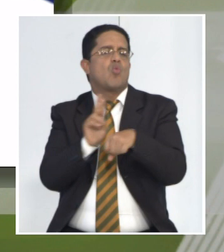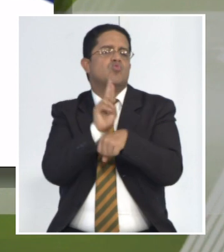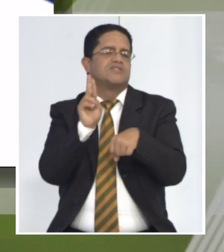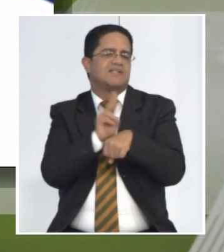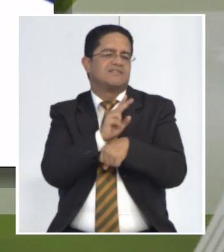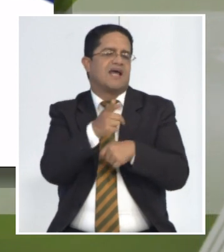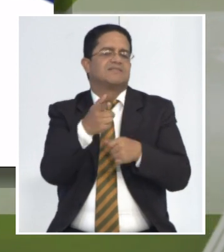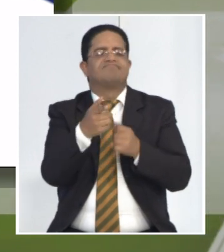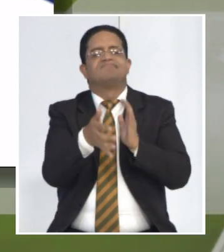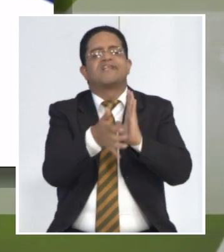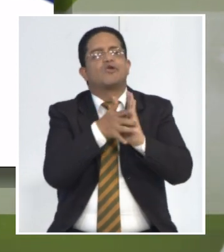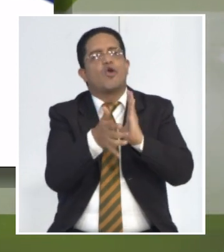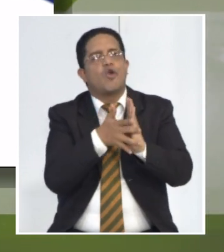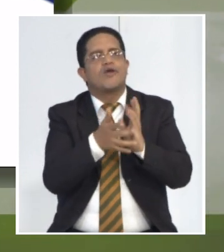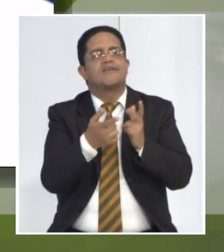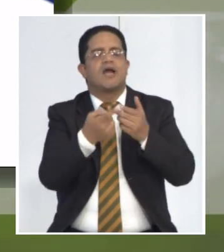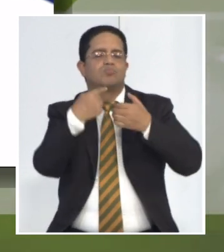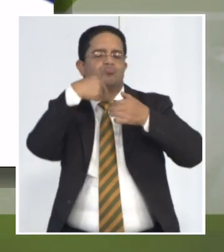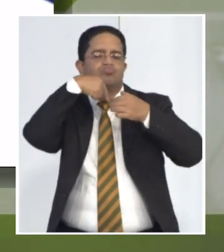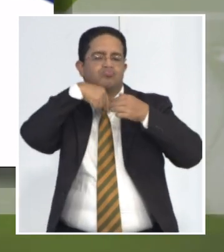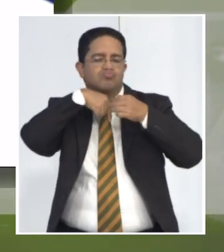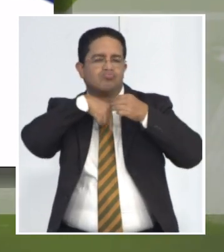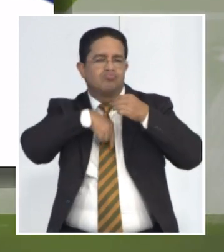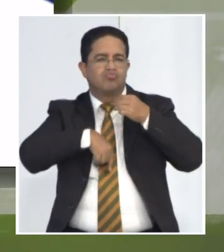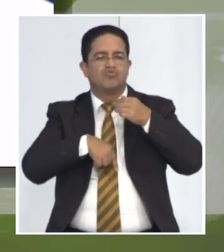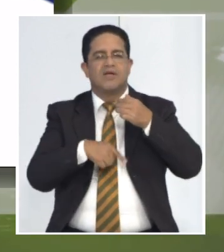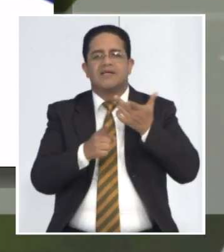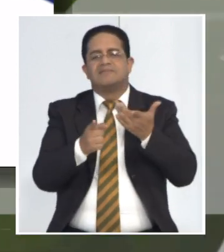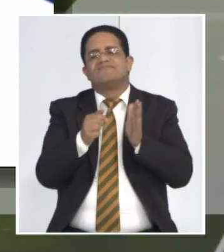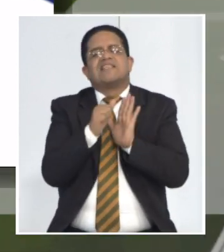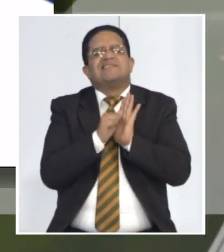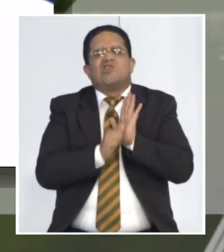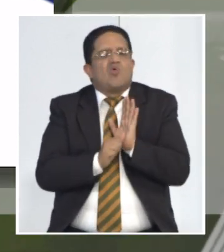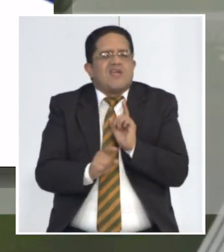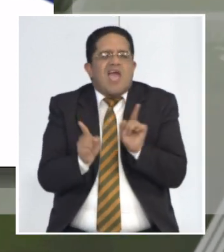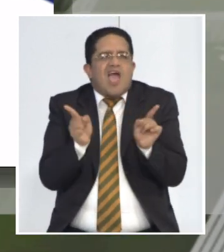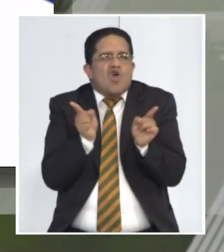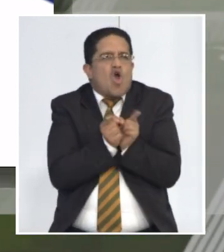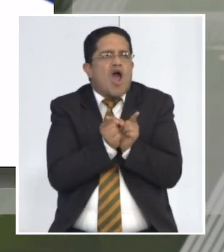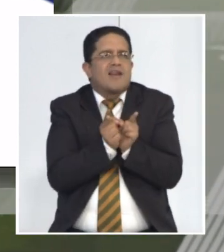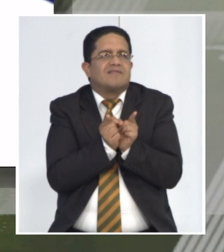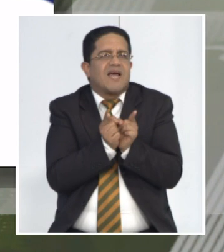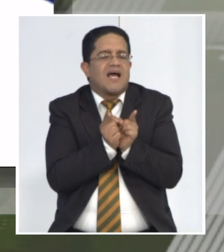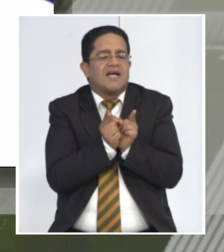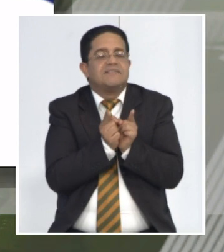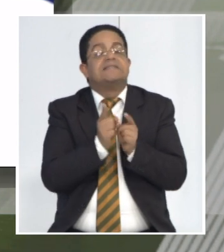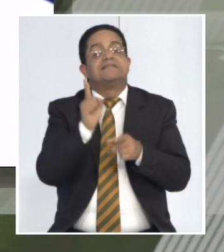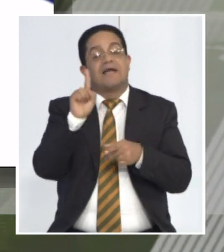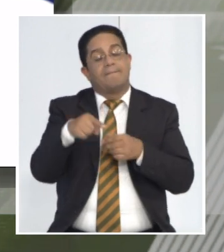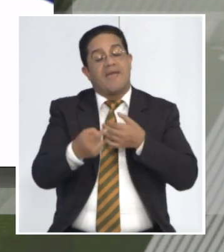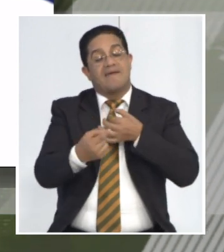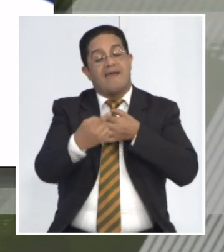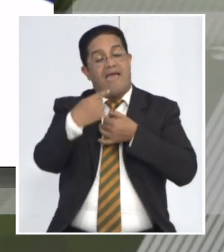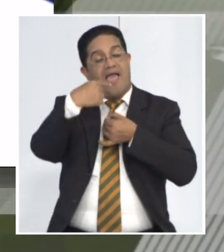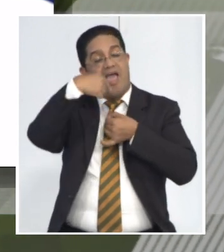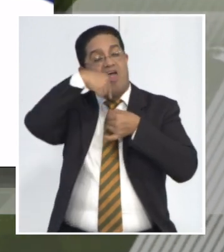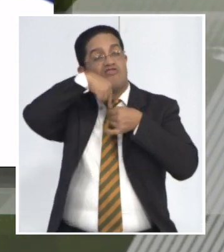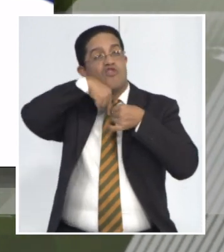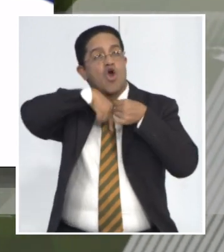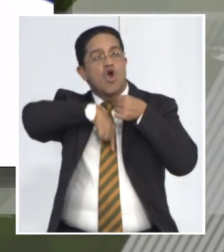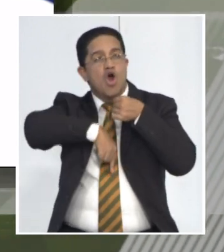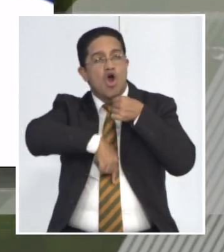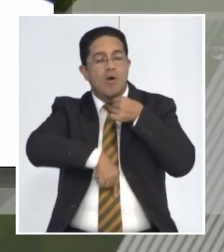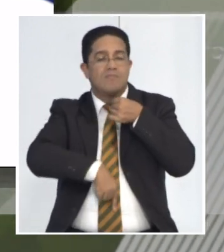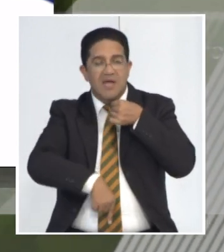robóticas, de endoscopias y de cirugías mínimamente invasivas. Y también en la parte de la endoscopia, muy acompañada